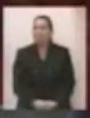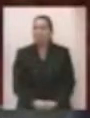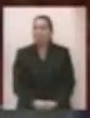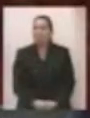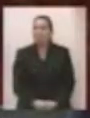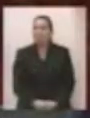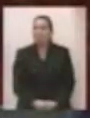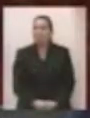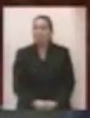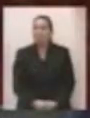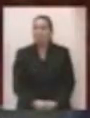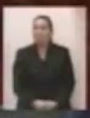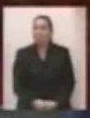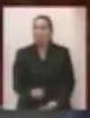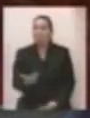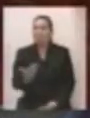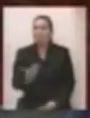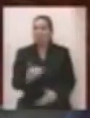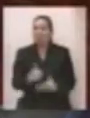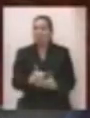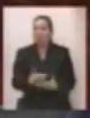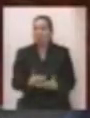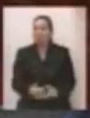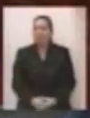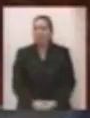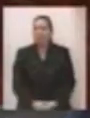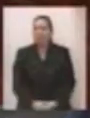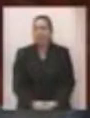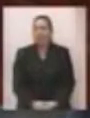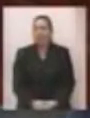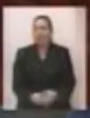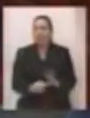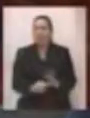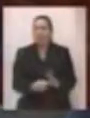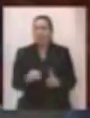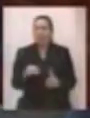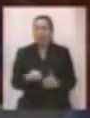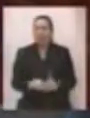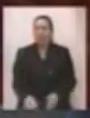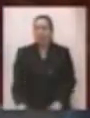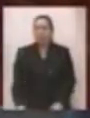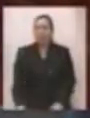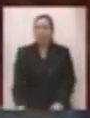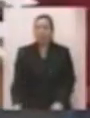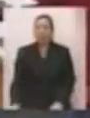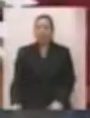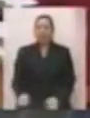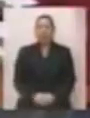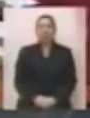adolescentes. Por favor, señor presidente, pido un cuarto intermedio para presentar el texto sustitutorio. Gracias, señor